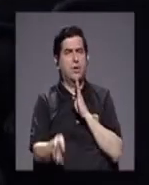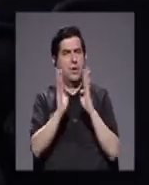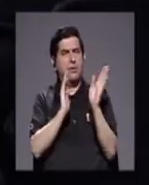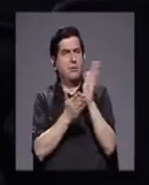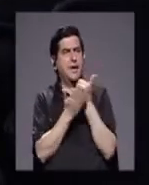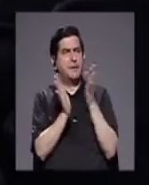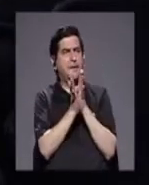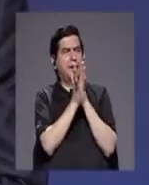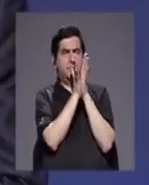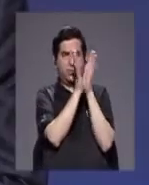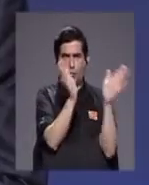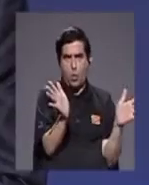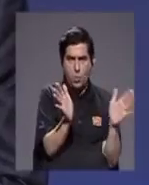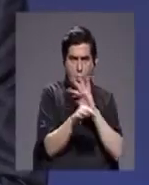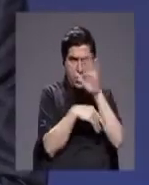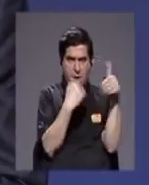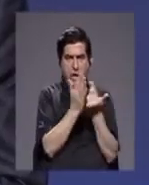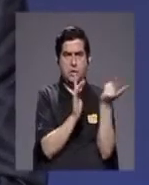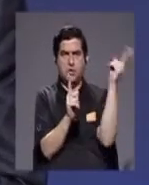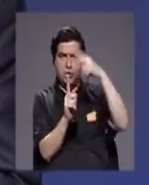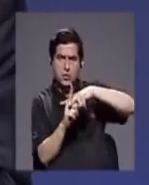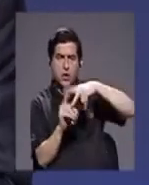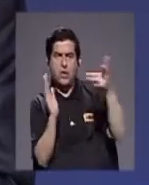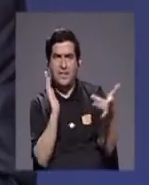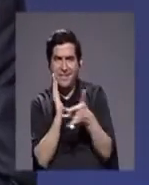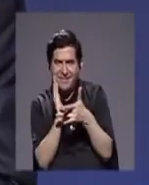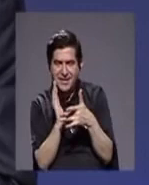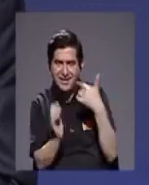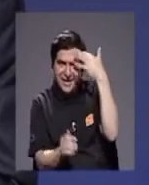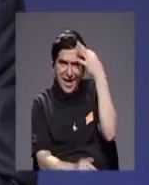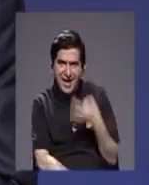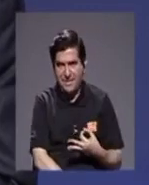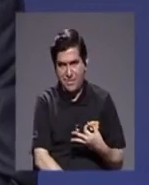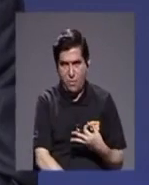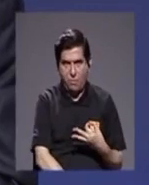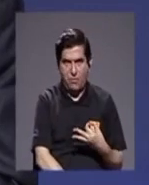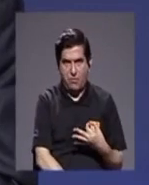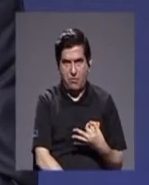parte pública, todo esto de la aplicación de la tecnología, pienso que puede ser